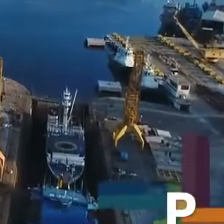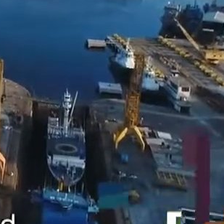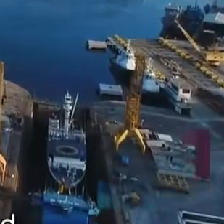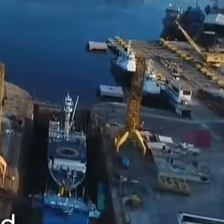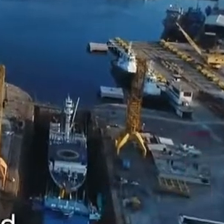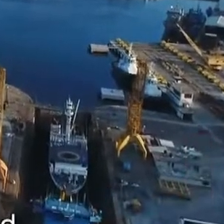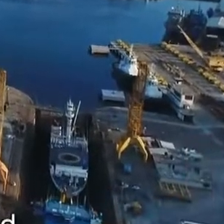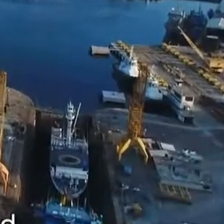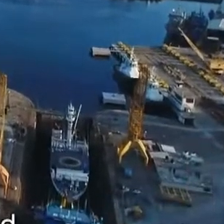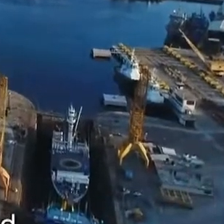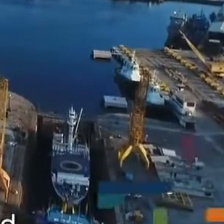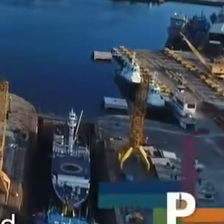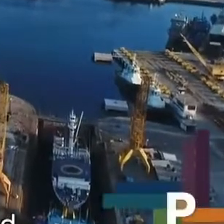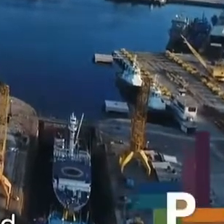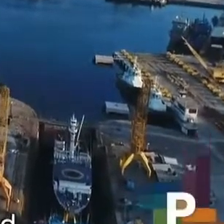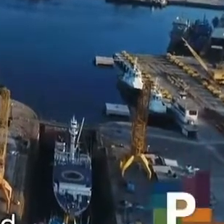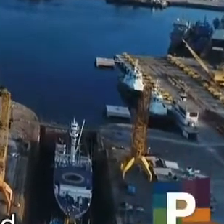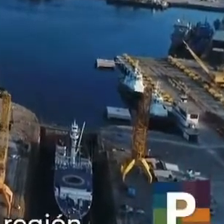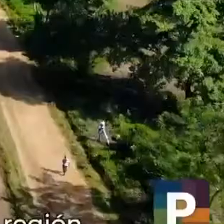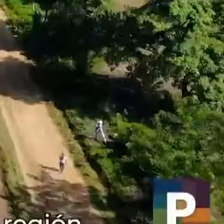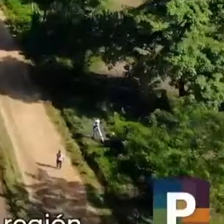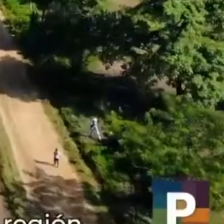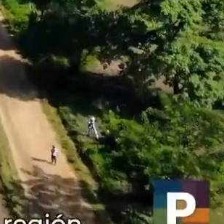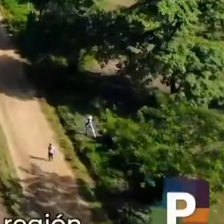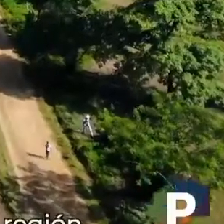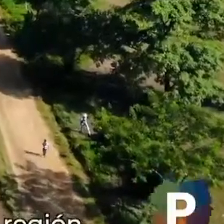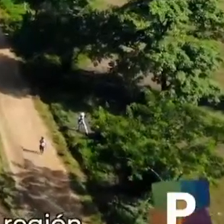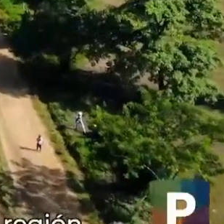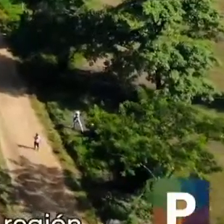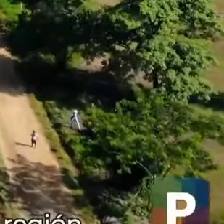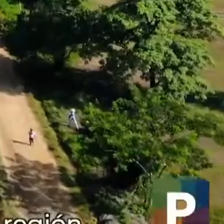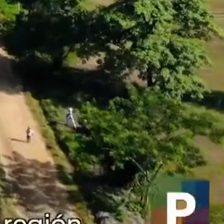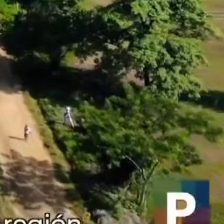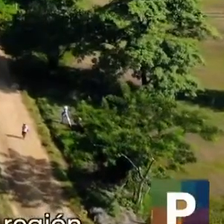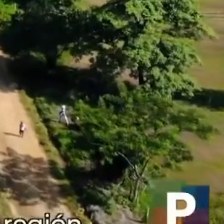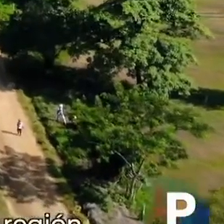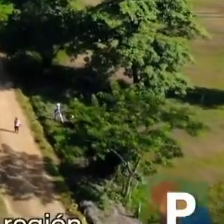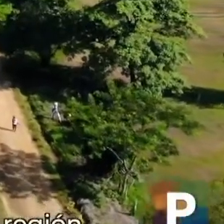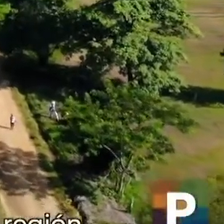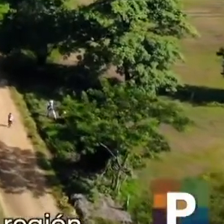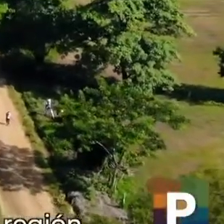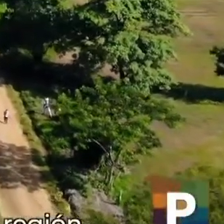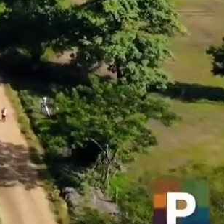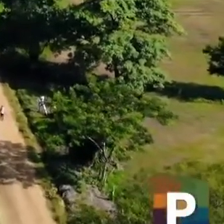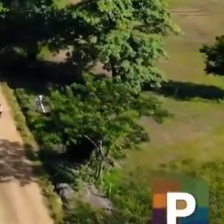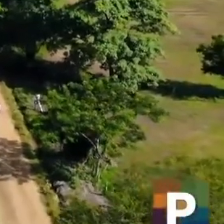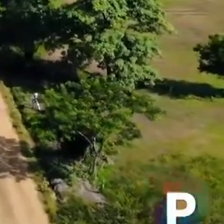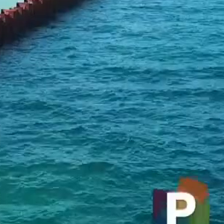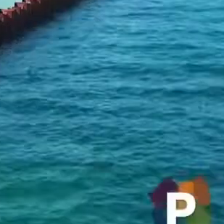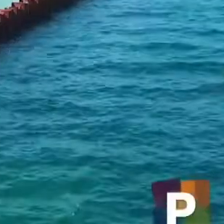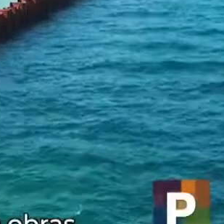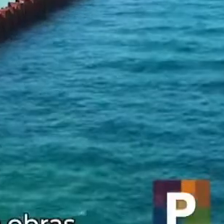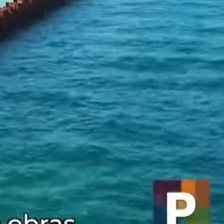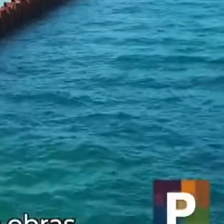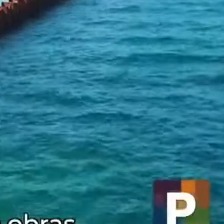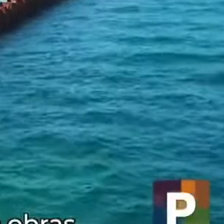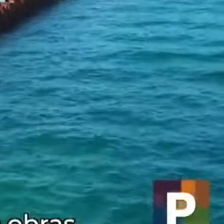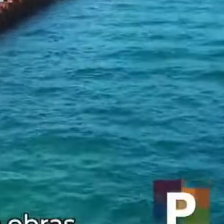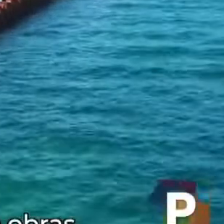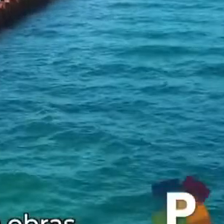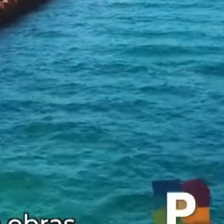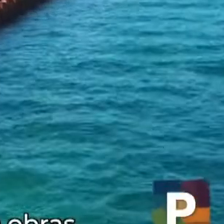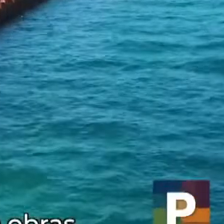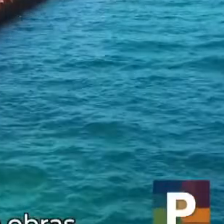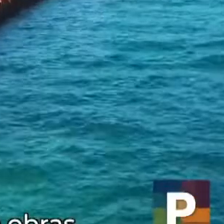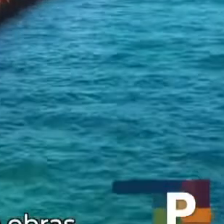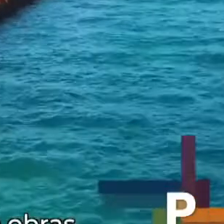interoceánico aprovecha esta área de oportunidad en beneficio de las y los habitantes de la región. A continuación